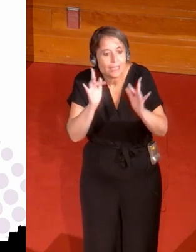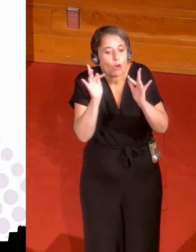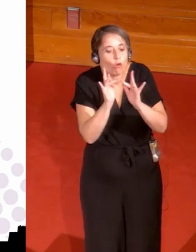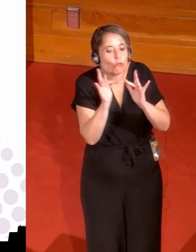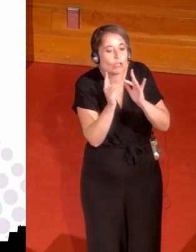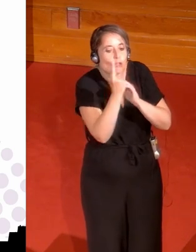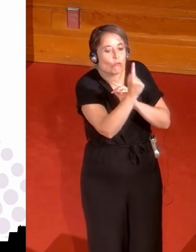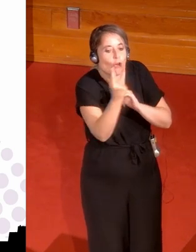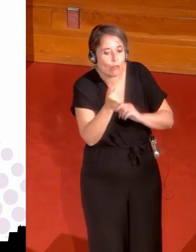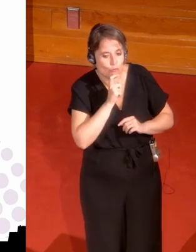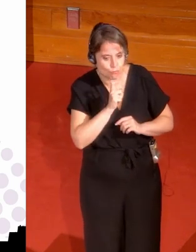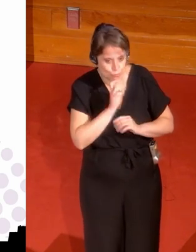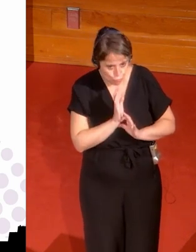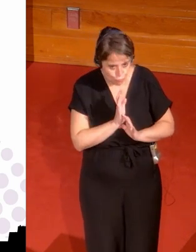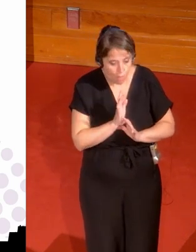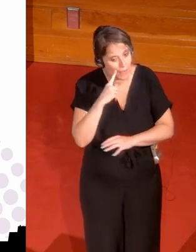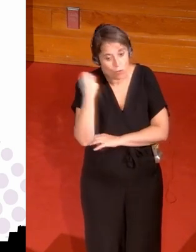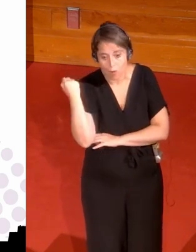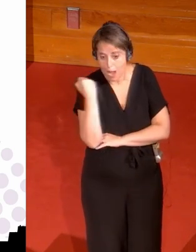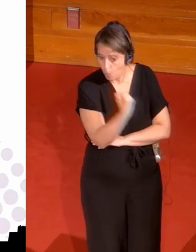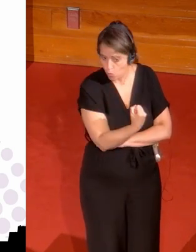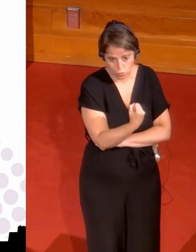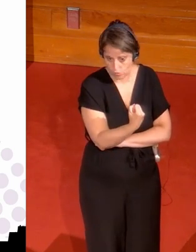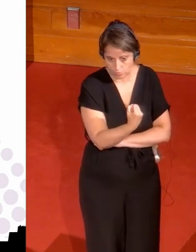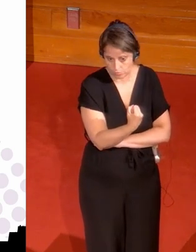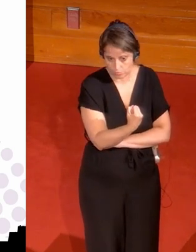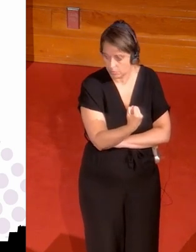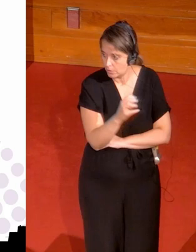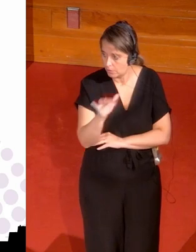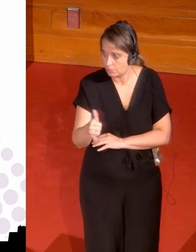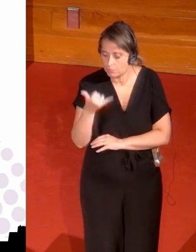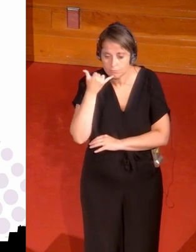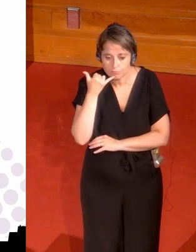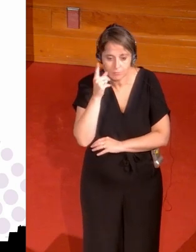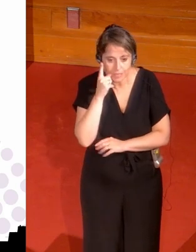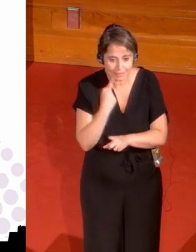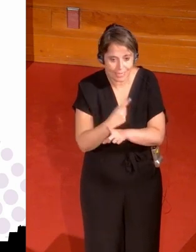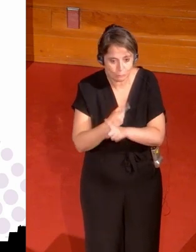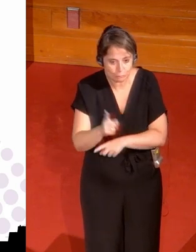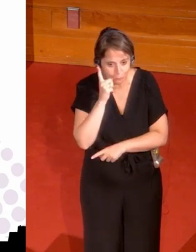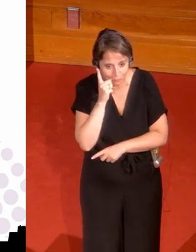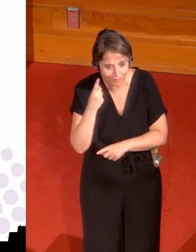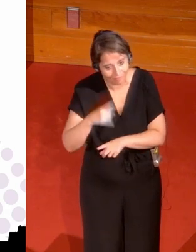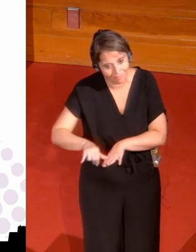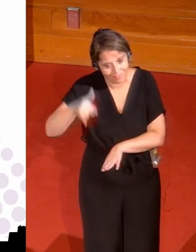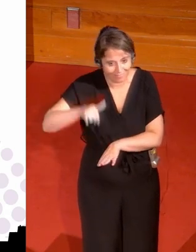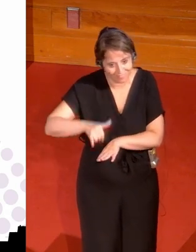cada gobierno pero el apoyo es está llamando alguien y me está poniendo nerviosa